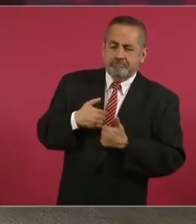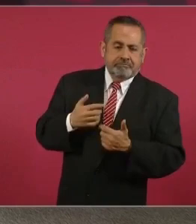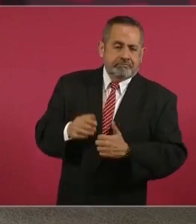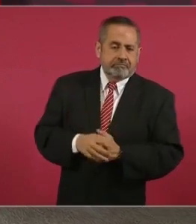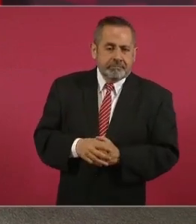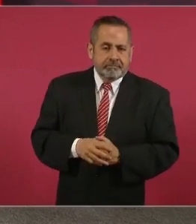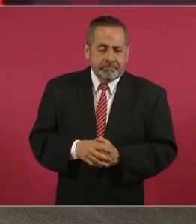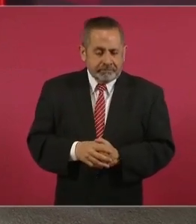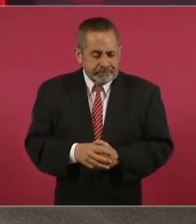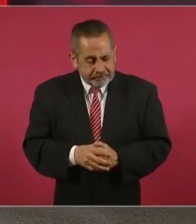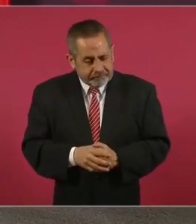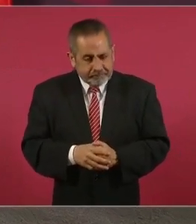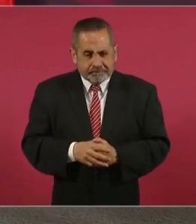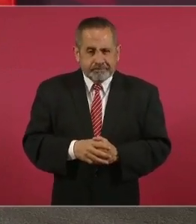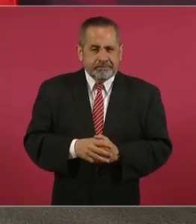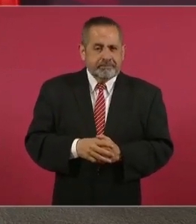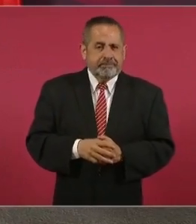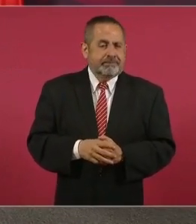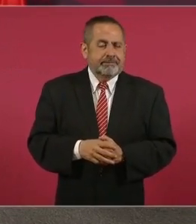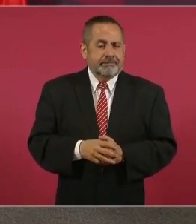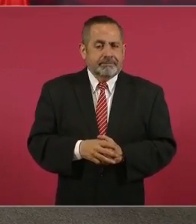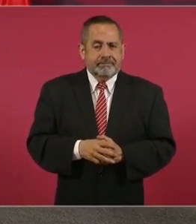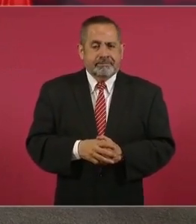aunque parezca